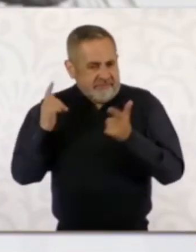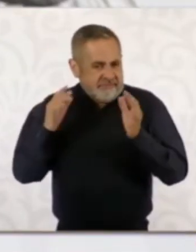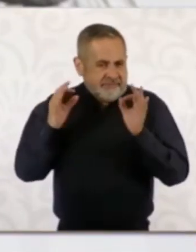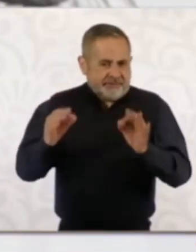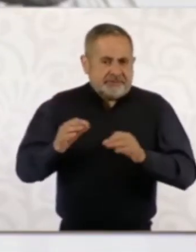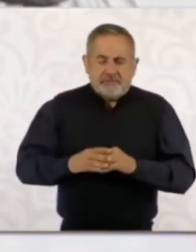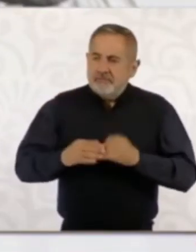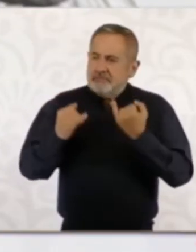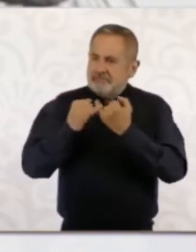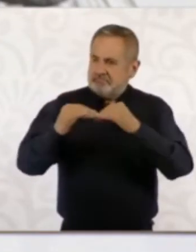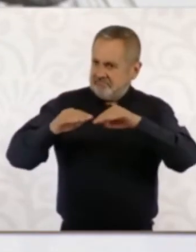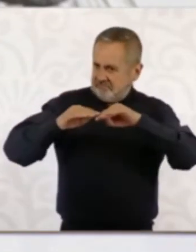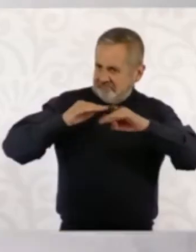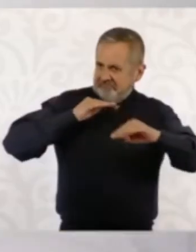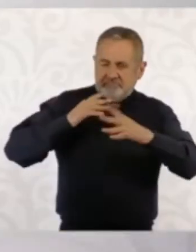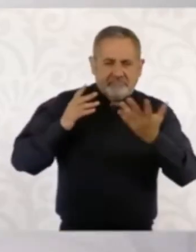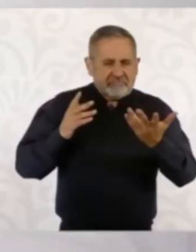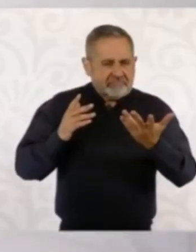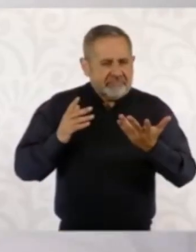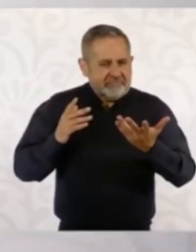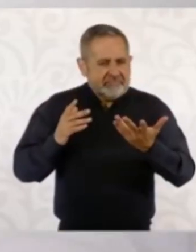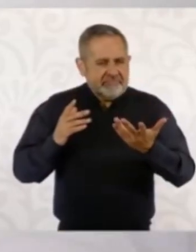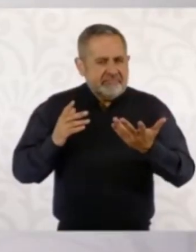por la igualdad